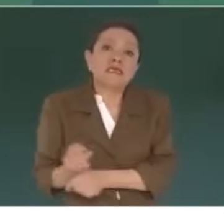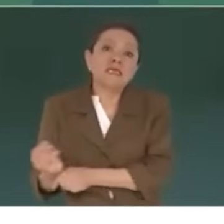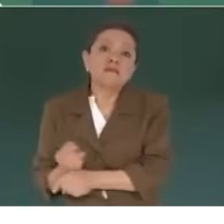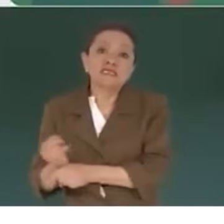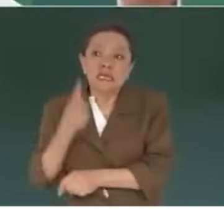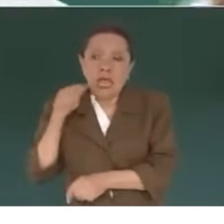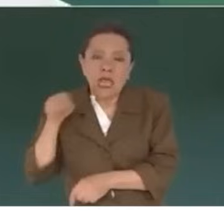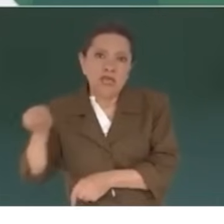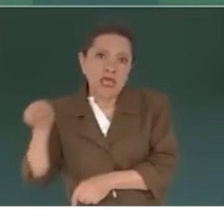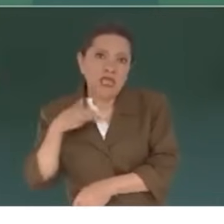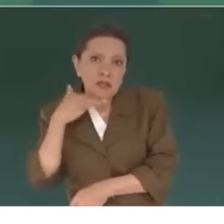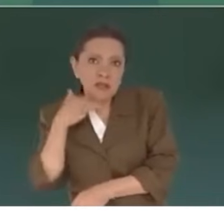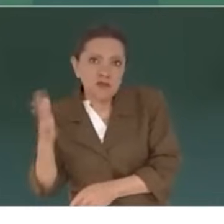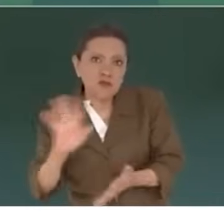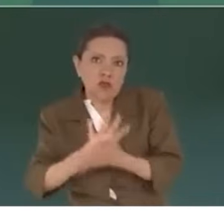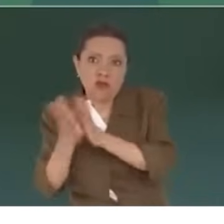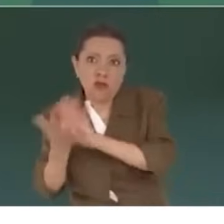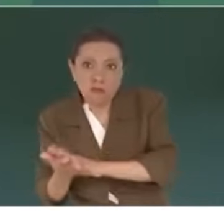en